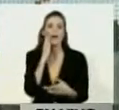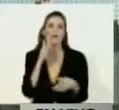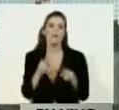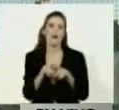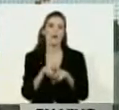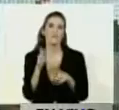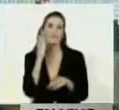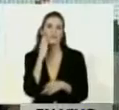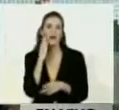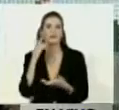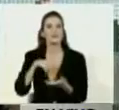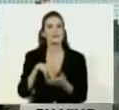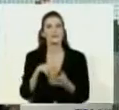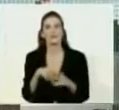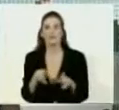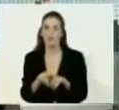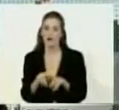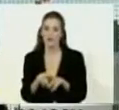Mamá viene siendo